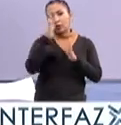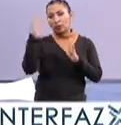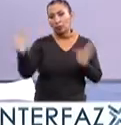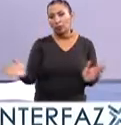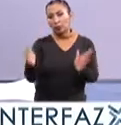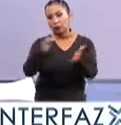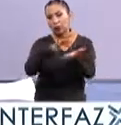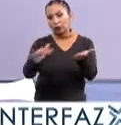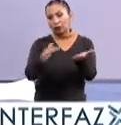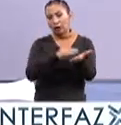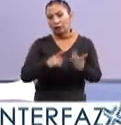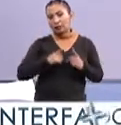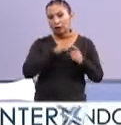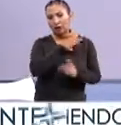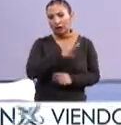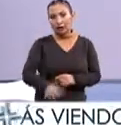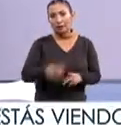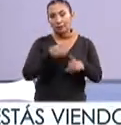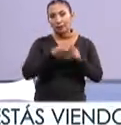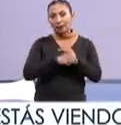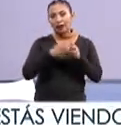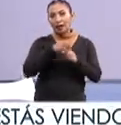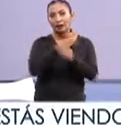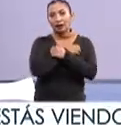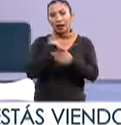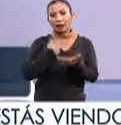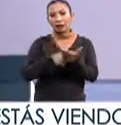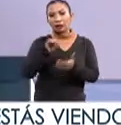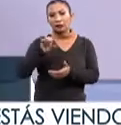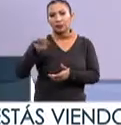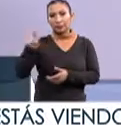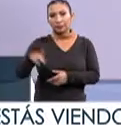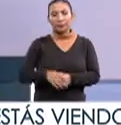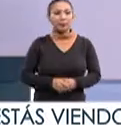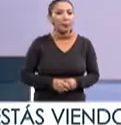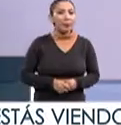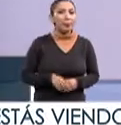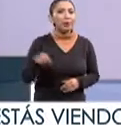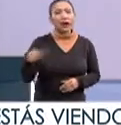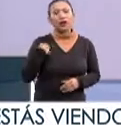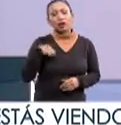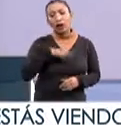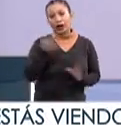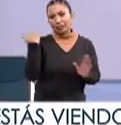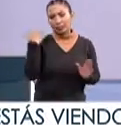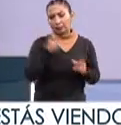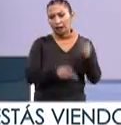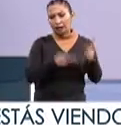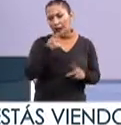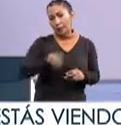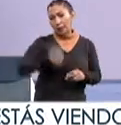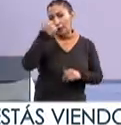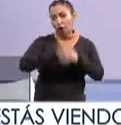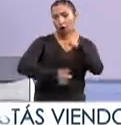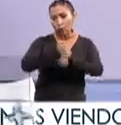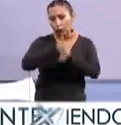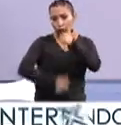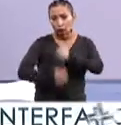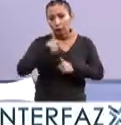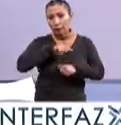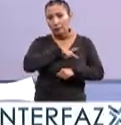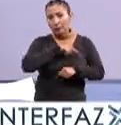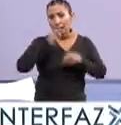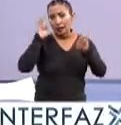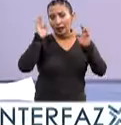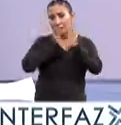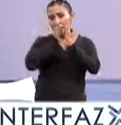y Promoción de la Lectura de la Dirección General de Materiales Educativos de la Secretaría de Educación Pública y estábamos platicando sobre el primer concurso Mi